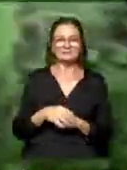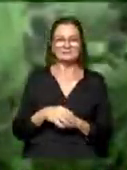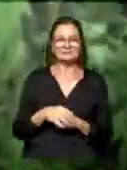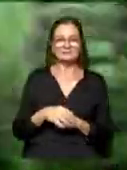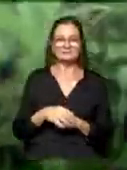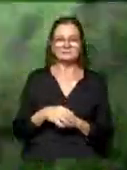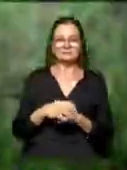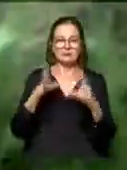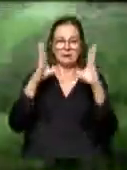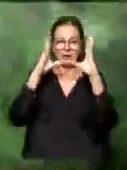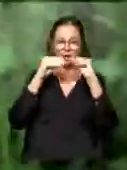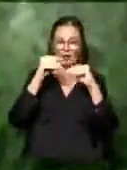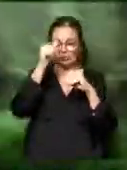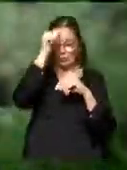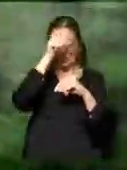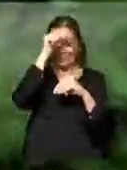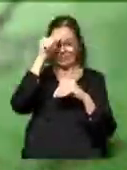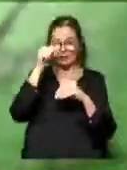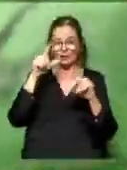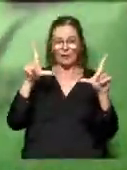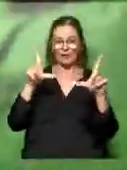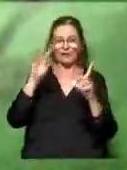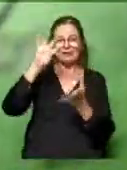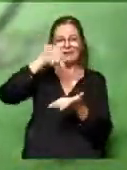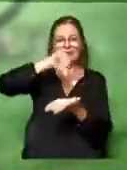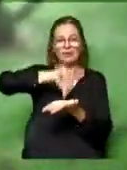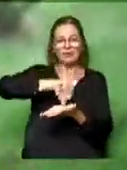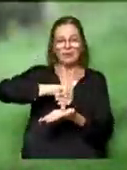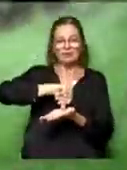La noche del domingo en TV Ciudad.